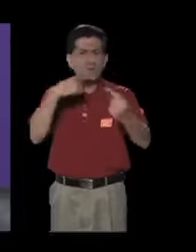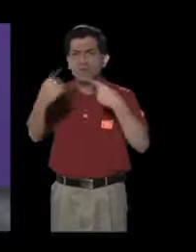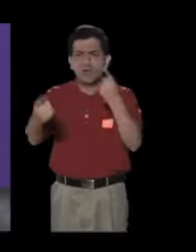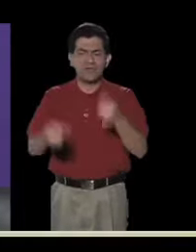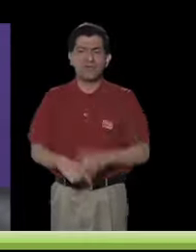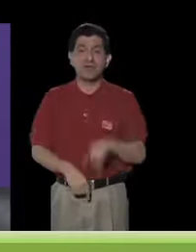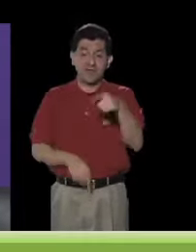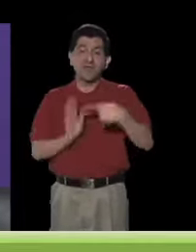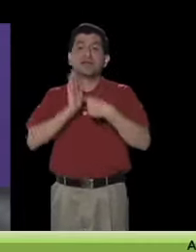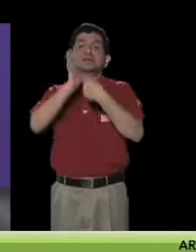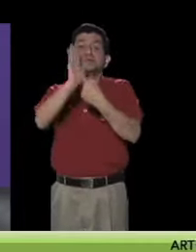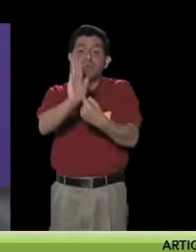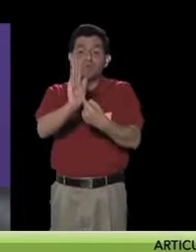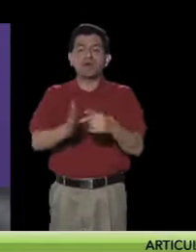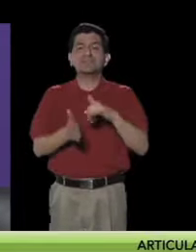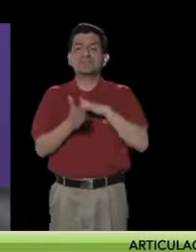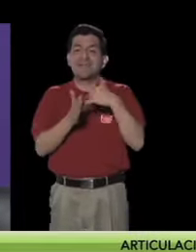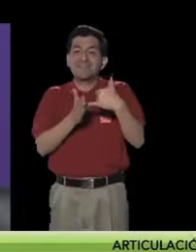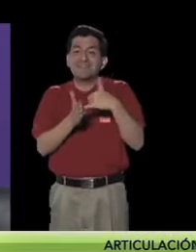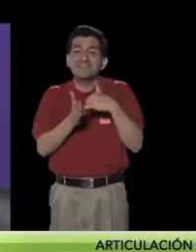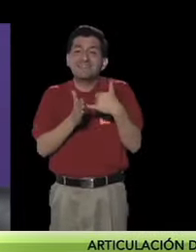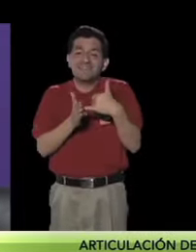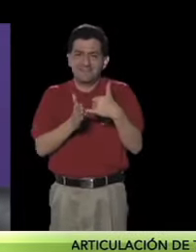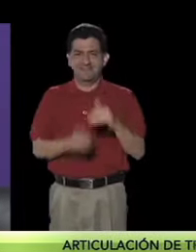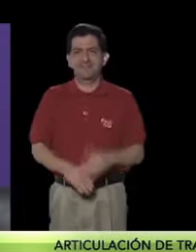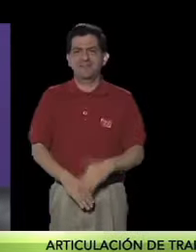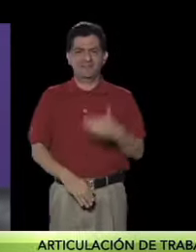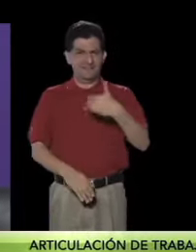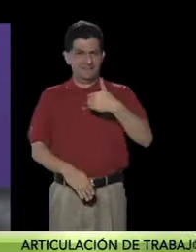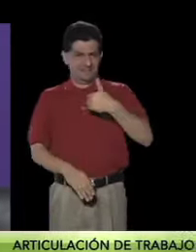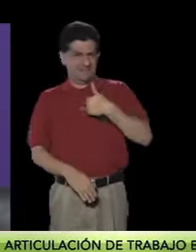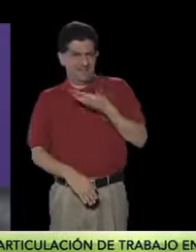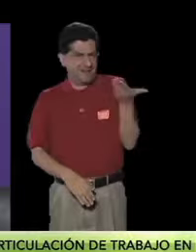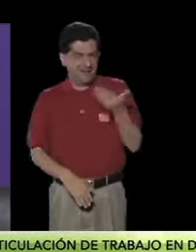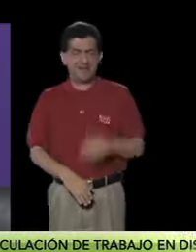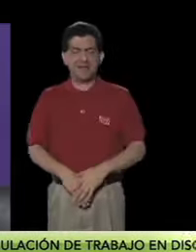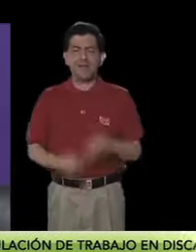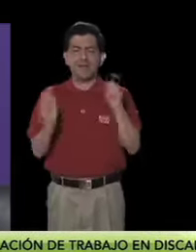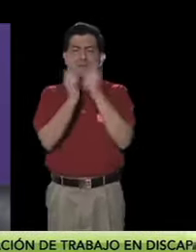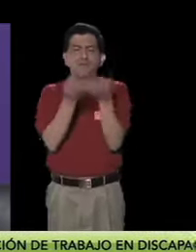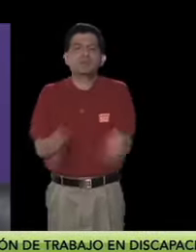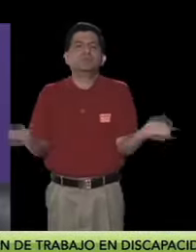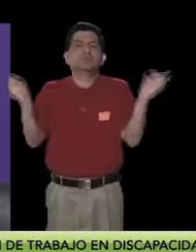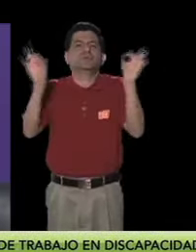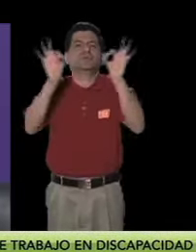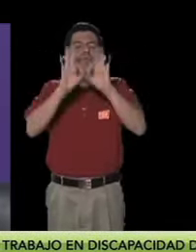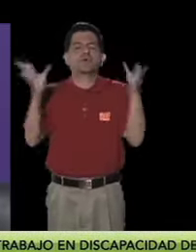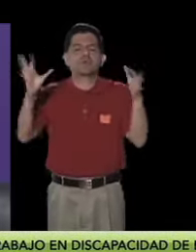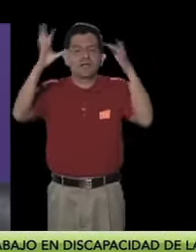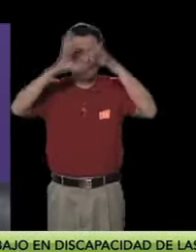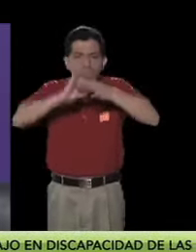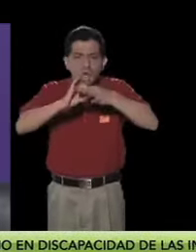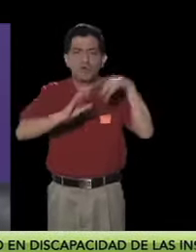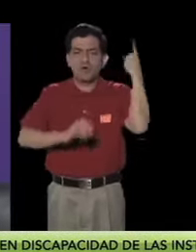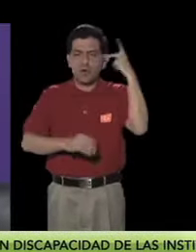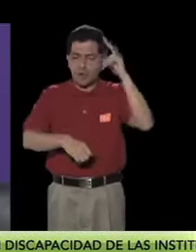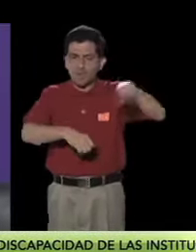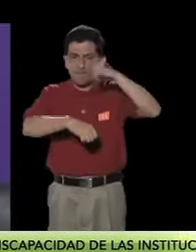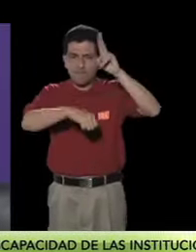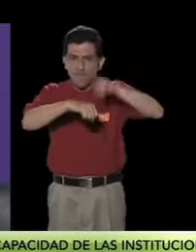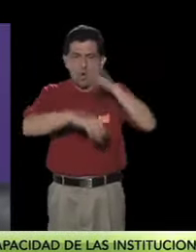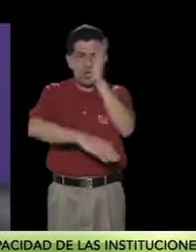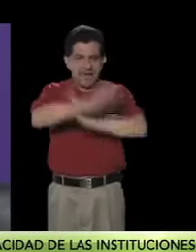eso denota la debilidad de un punto focal que realmente articule una política nacional